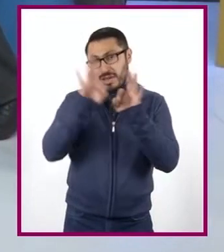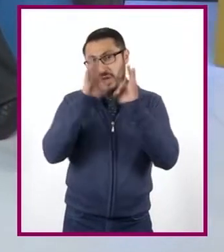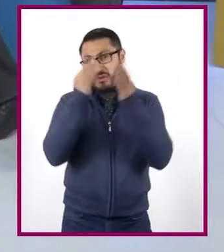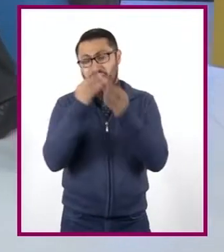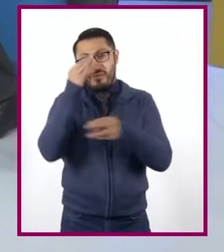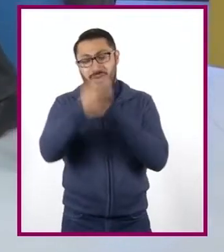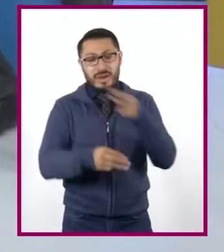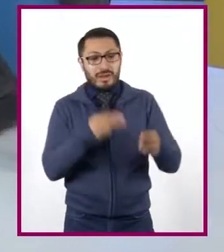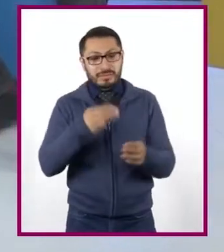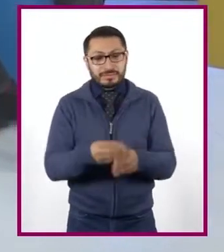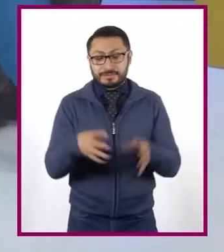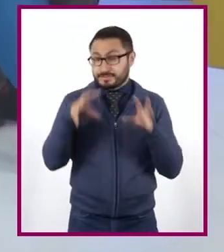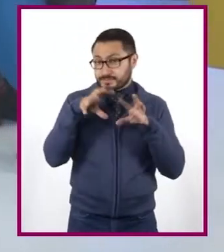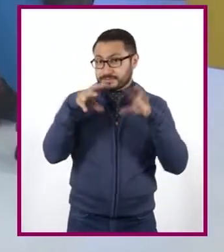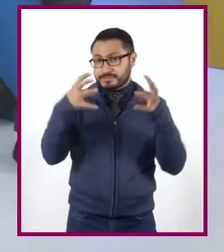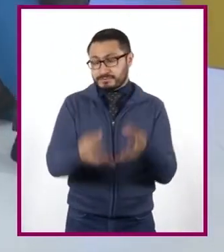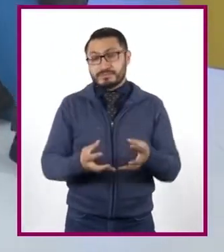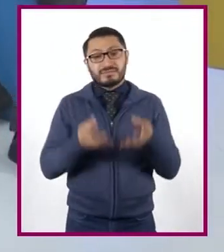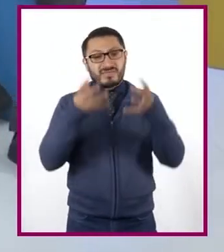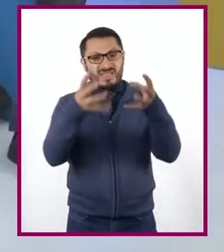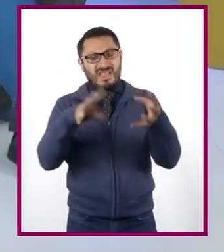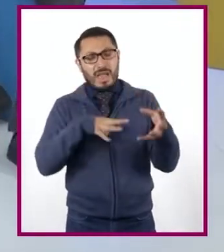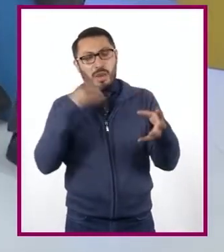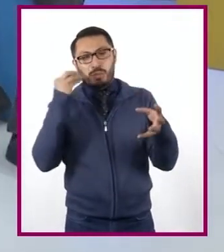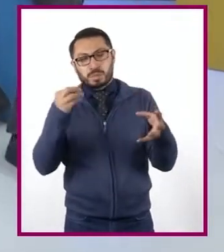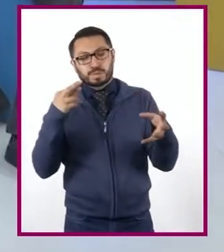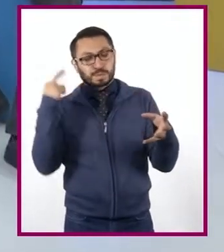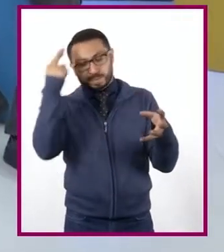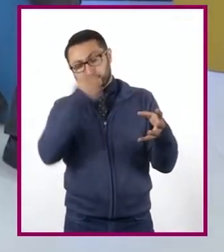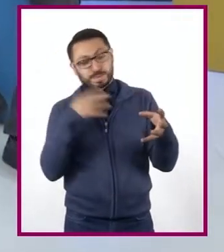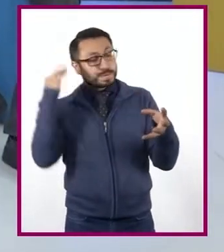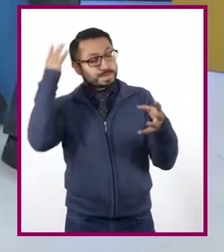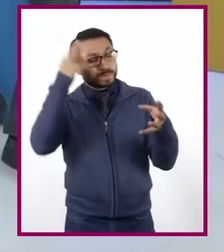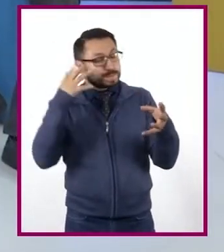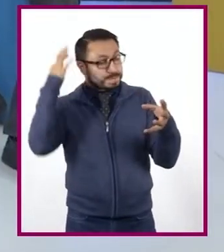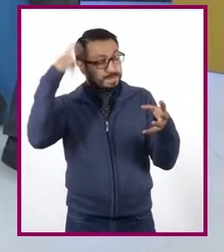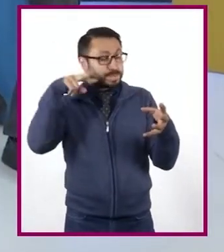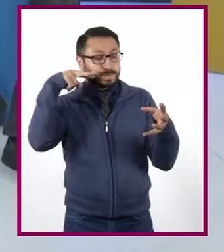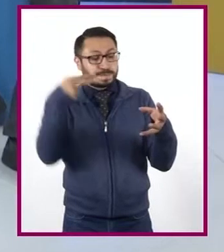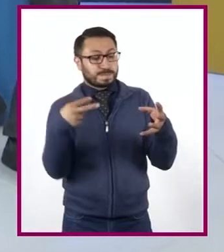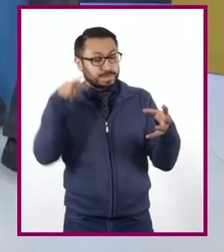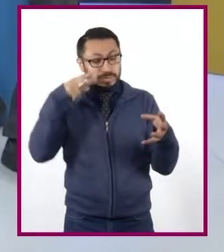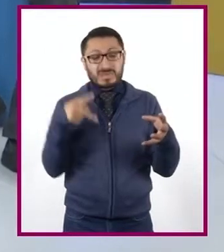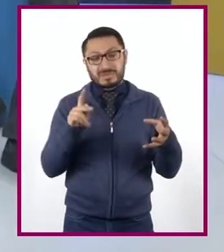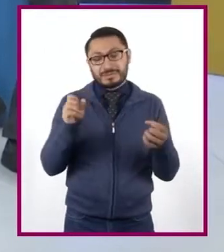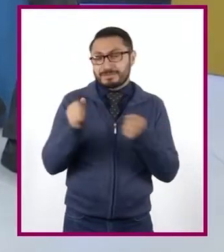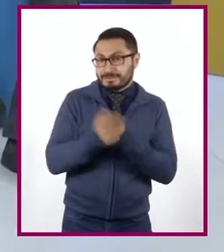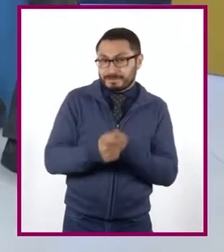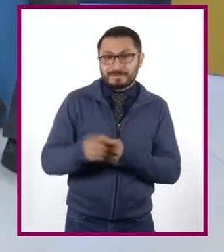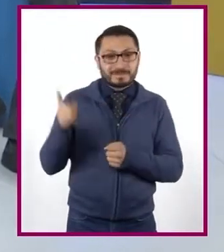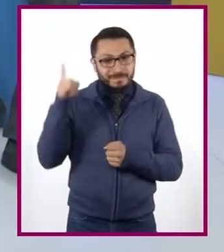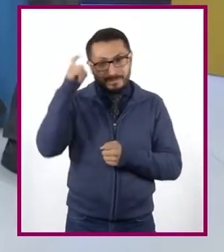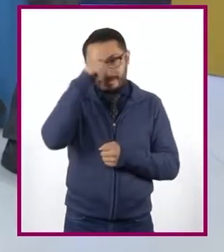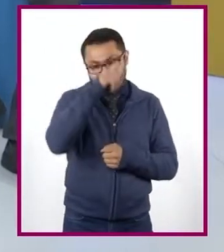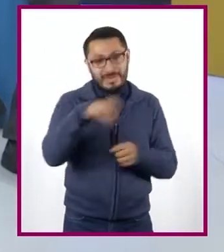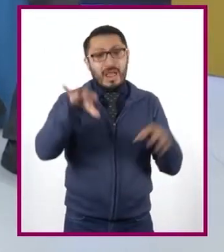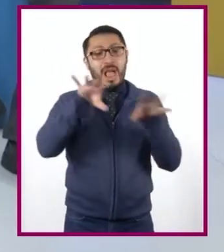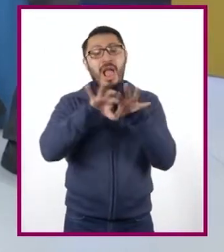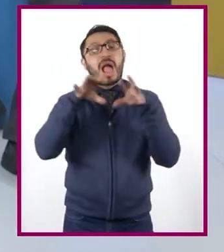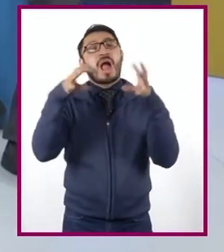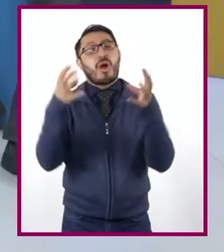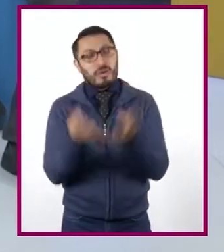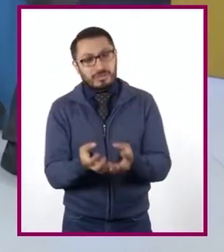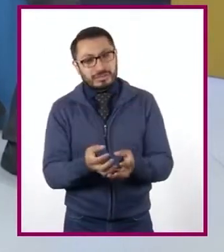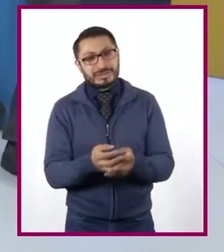mundo. Aquí se pueden hacer muchos análisis, sin embargo, tiene una complicación, su forma esférica.